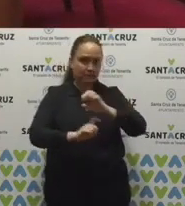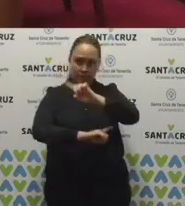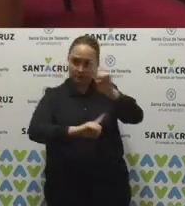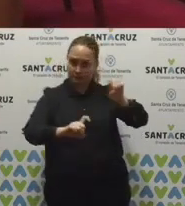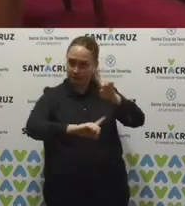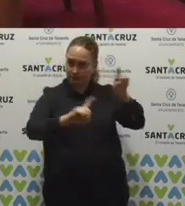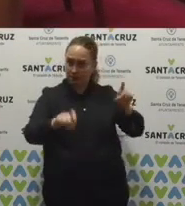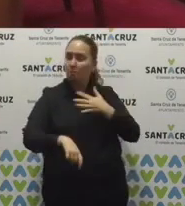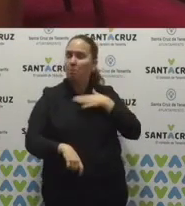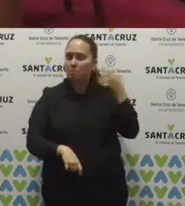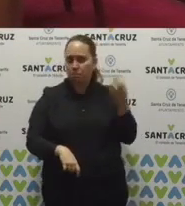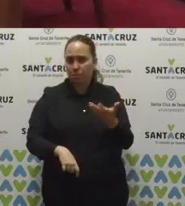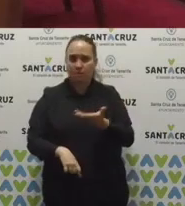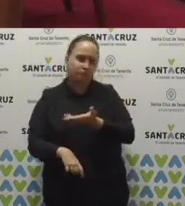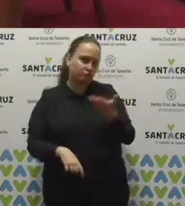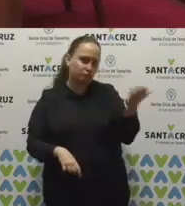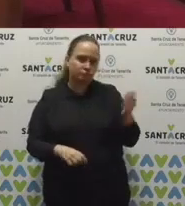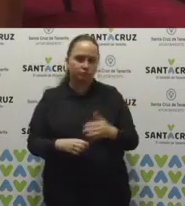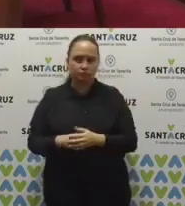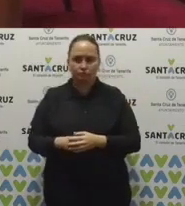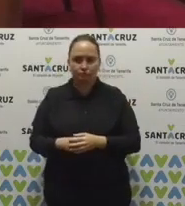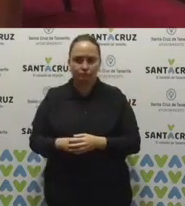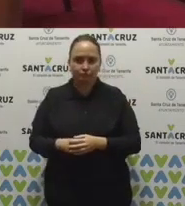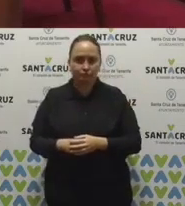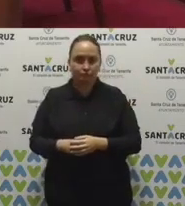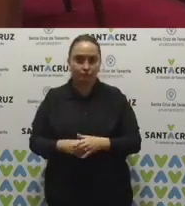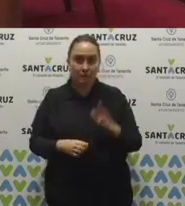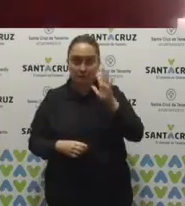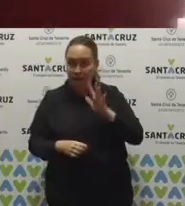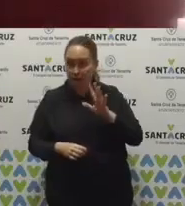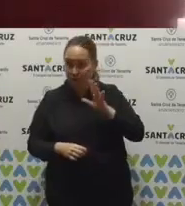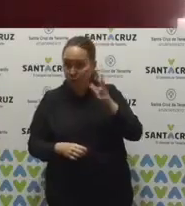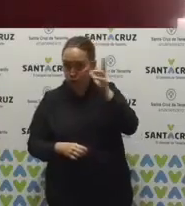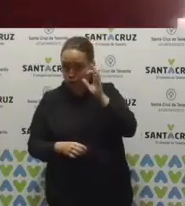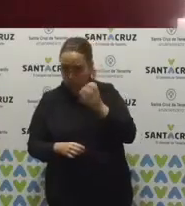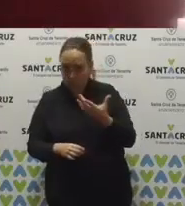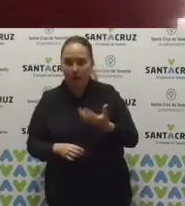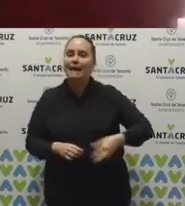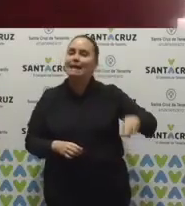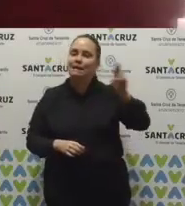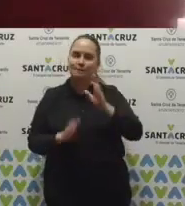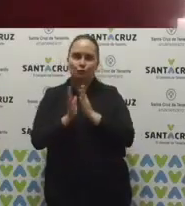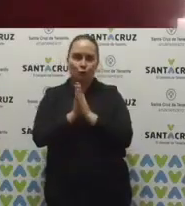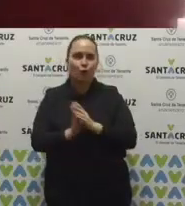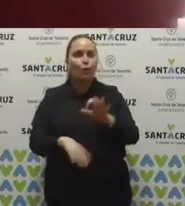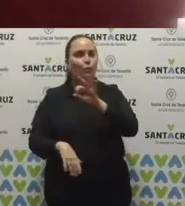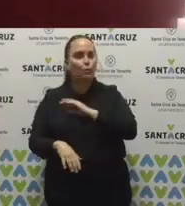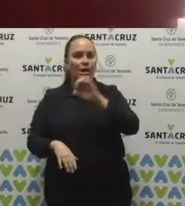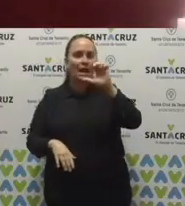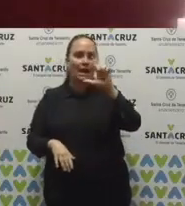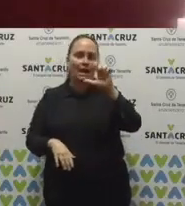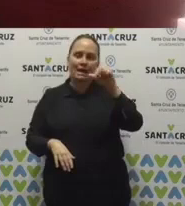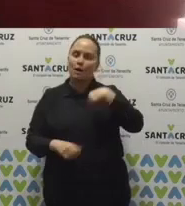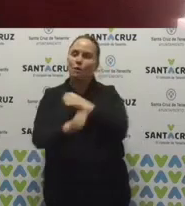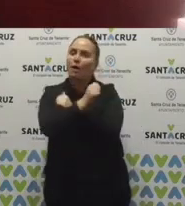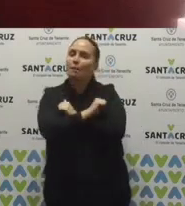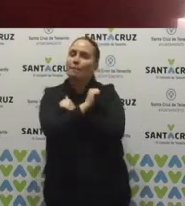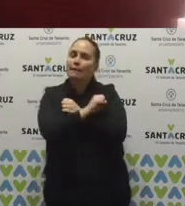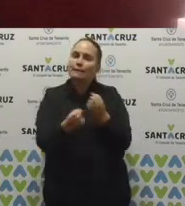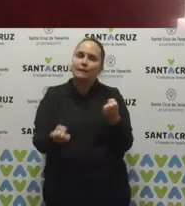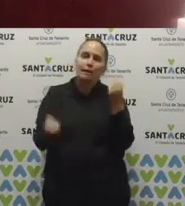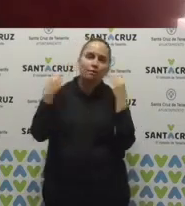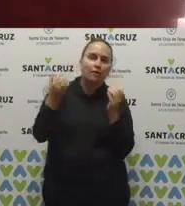es decir algo sobre eso ya que parece que no escucho e insisto doña elena no espere si no está escuchando